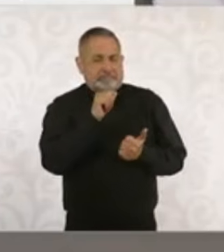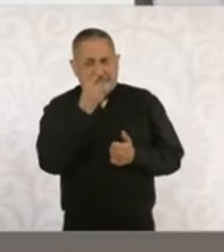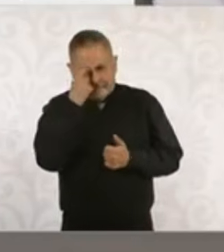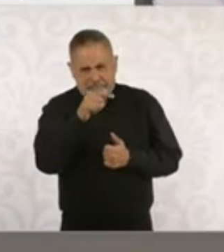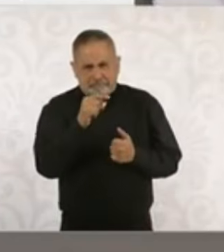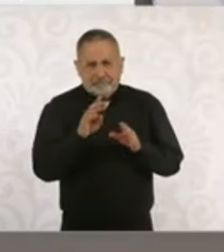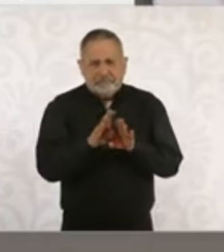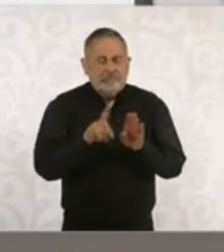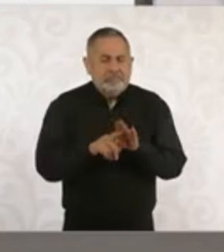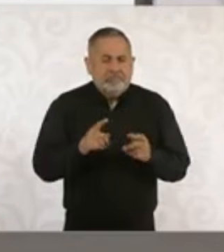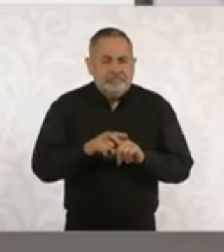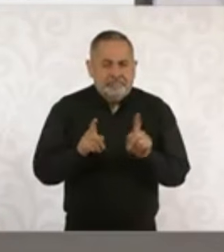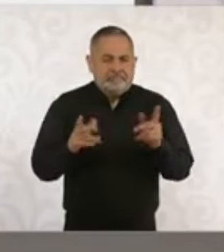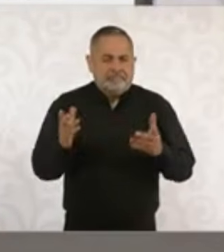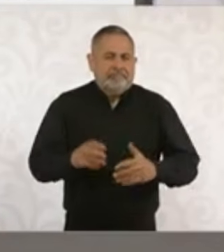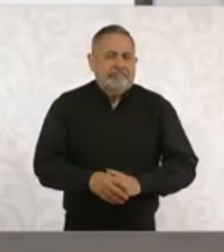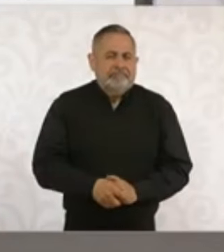La diferencia.